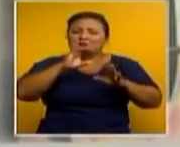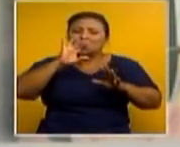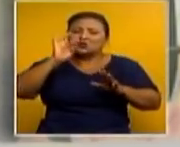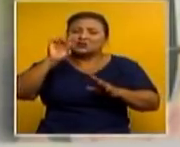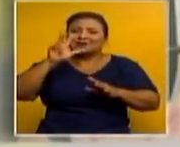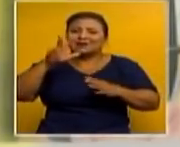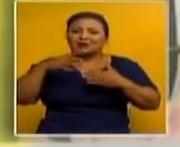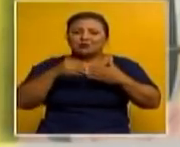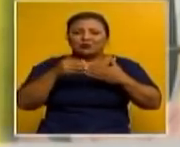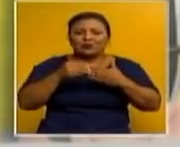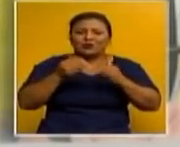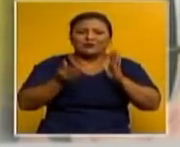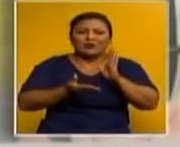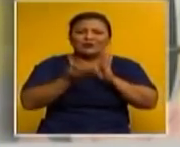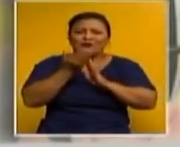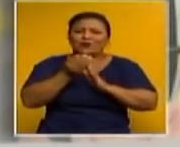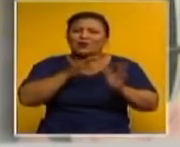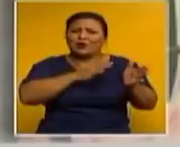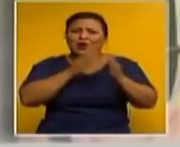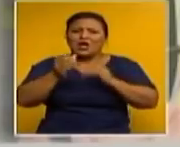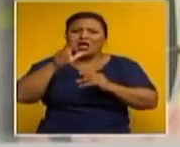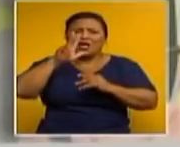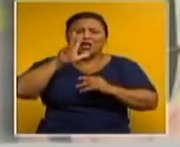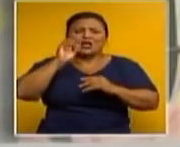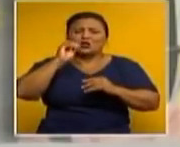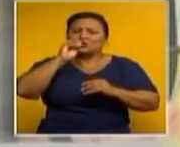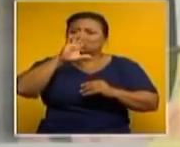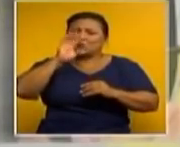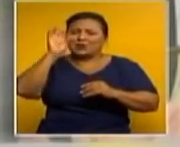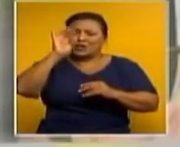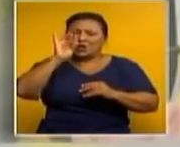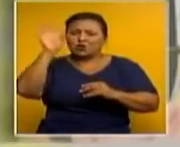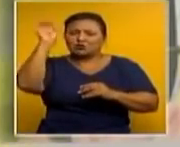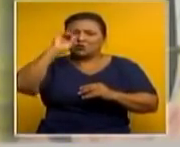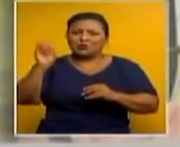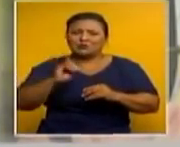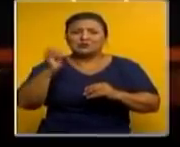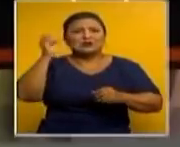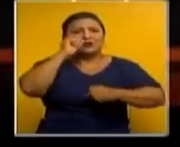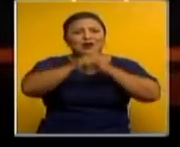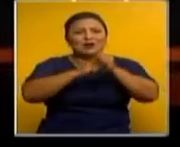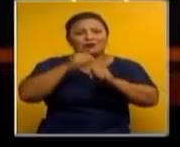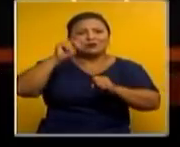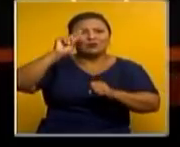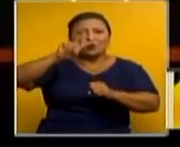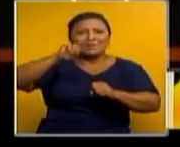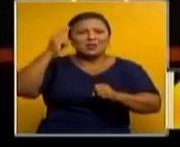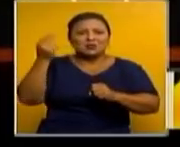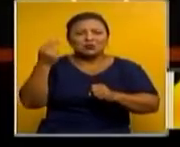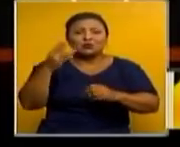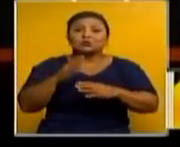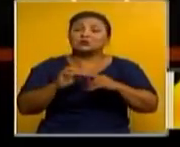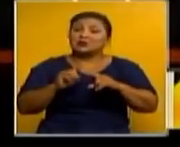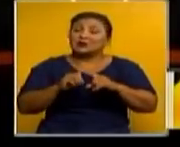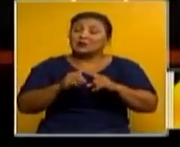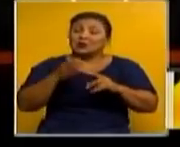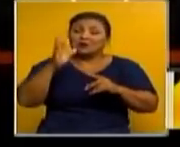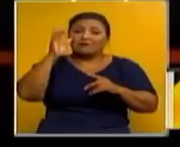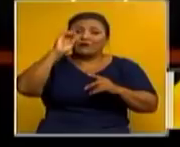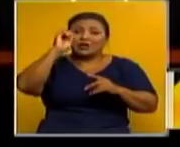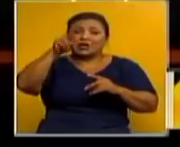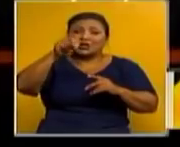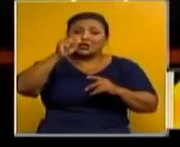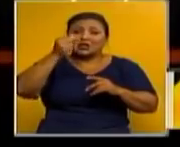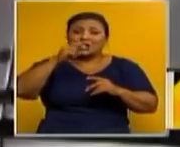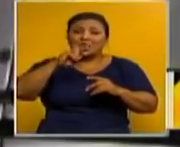$531,683, un crecimiento del 558% respecto al año 2012. En tanto, Fernando Alvarado entre el 2010